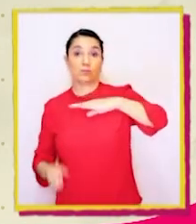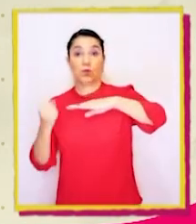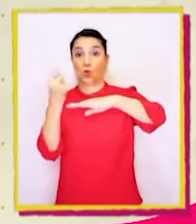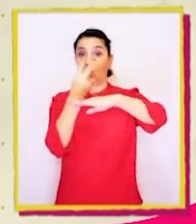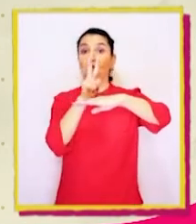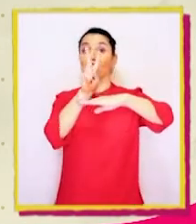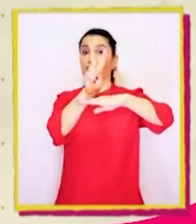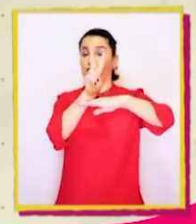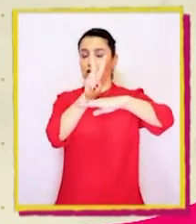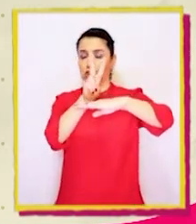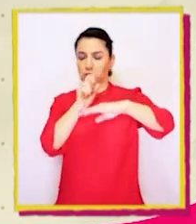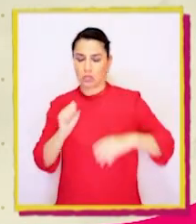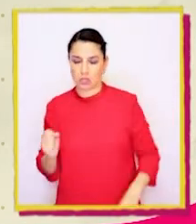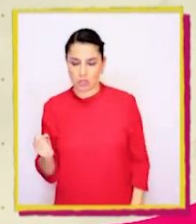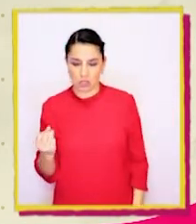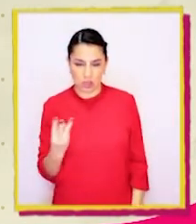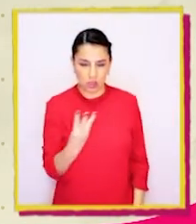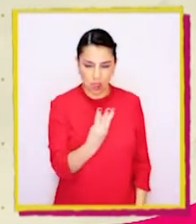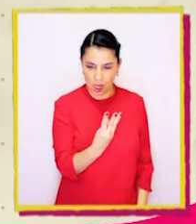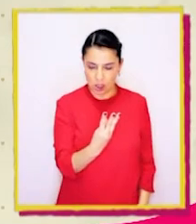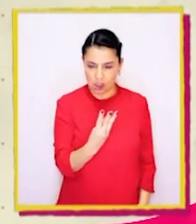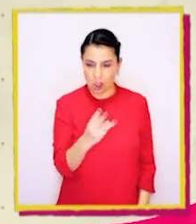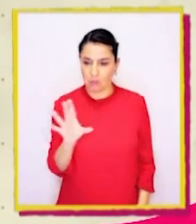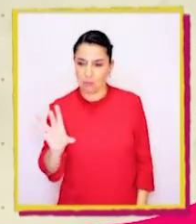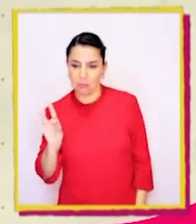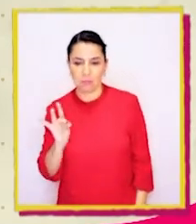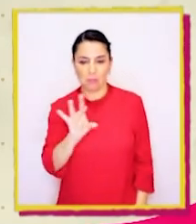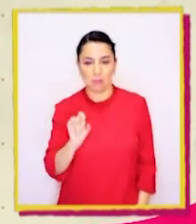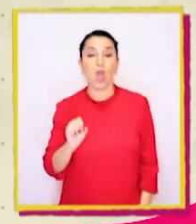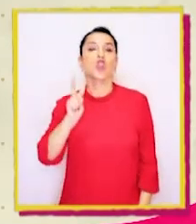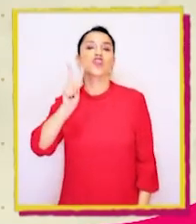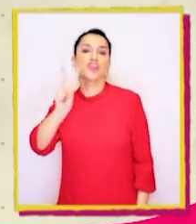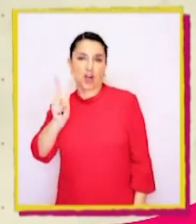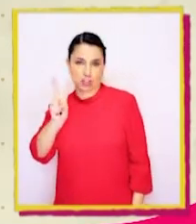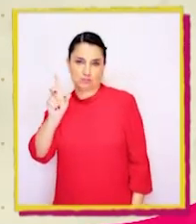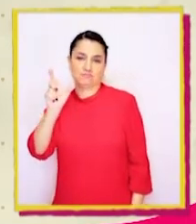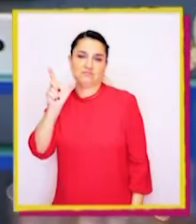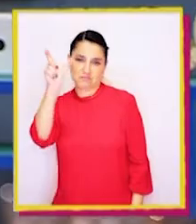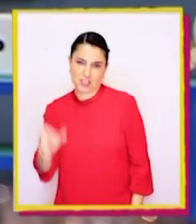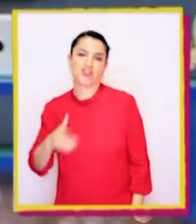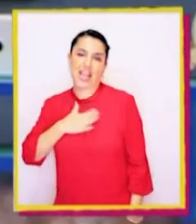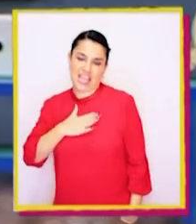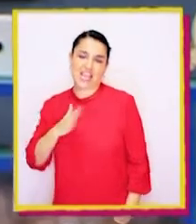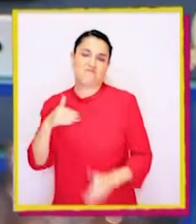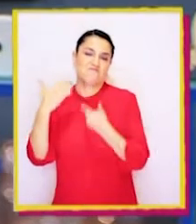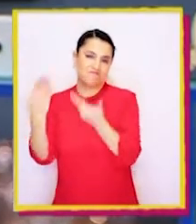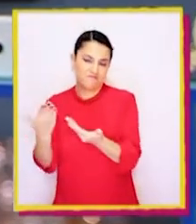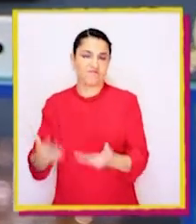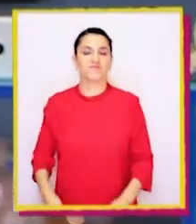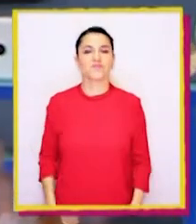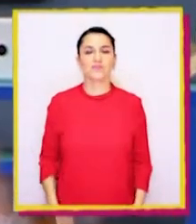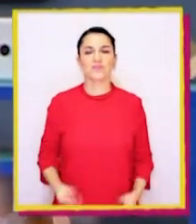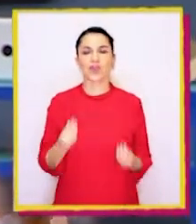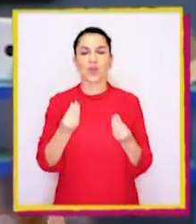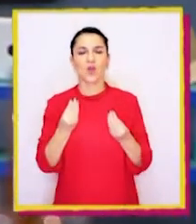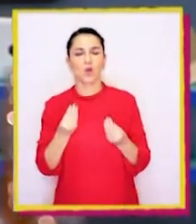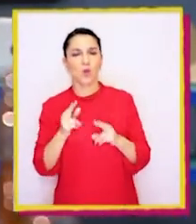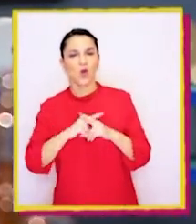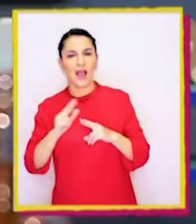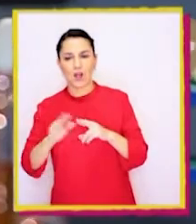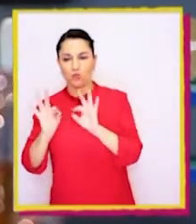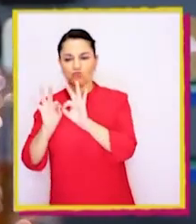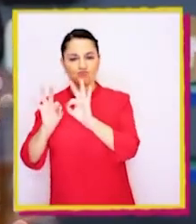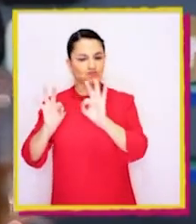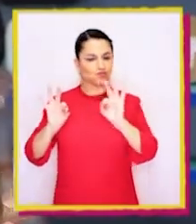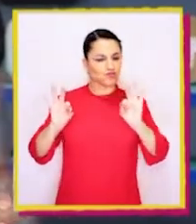decir que de los 3 pedazos, las personas solo quieren 2 de esos. ¡Excelente! Ahora, ¿cómo puedo representar esto en la